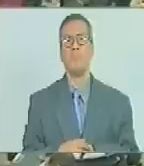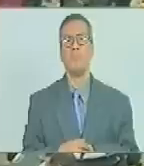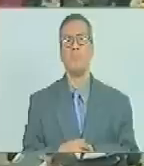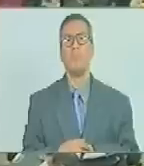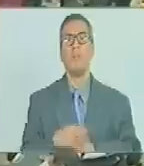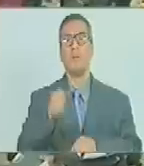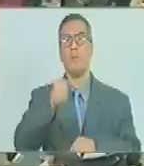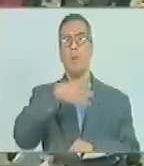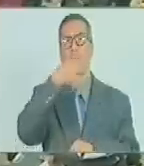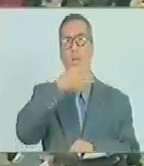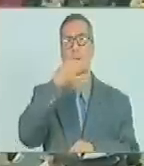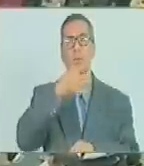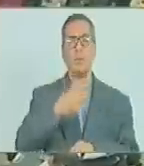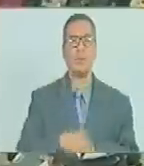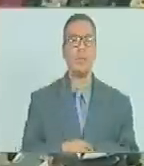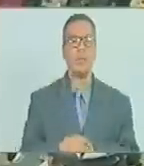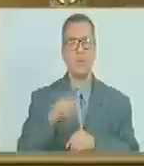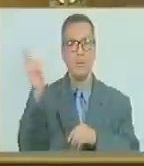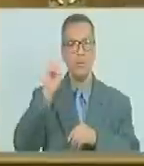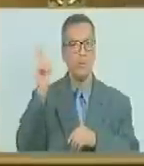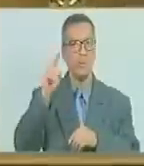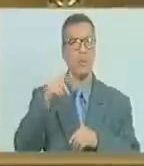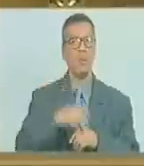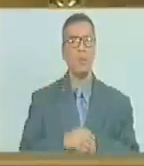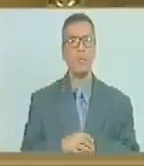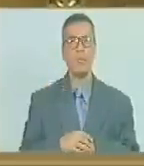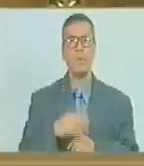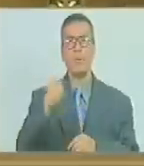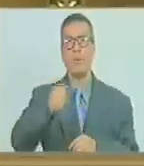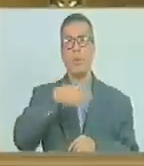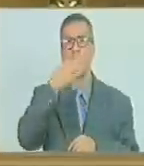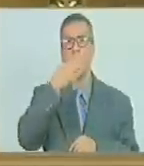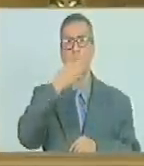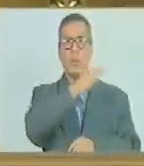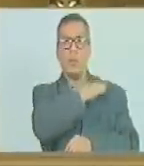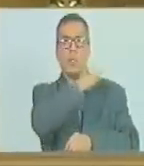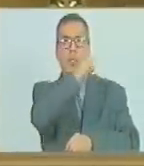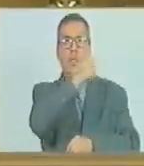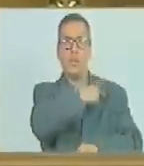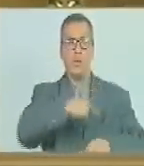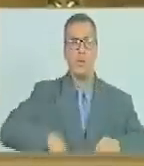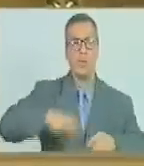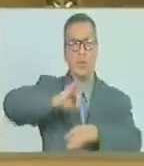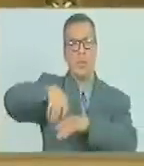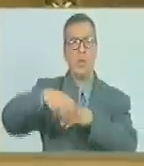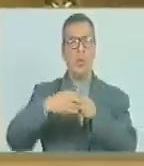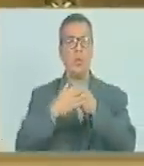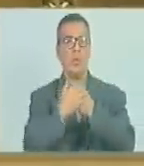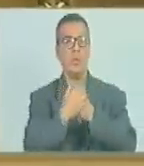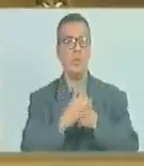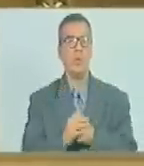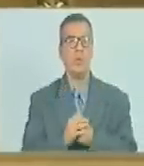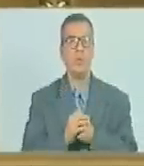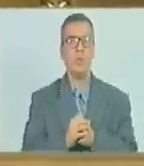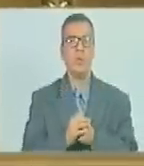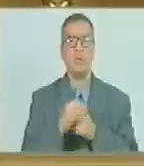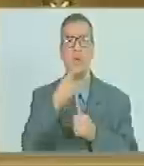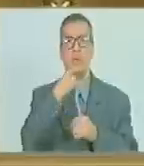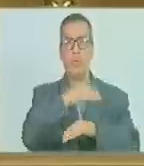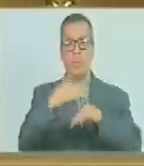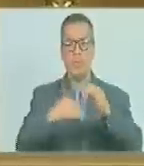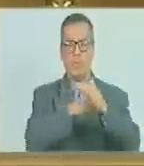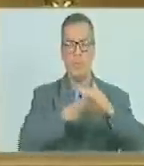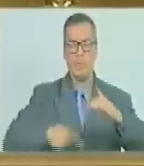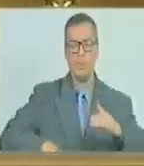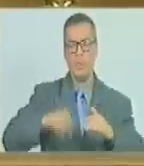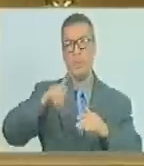Buenas tardes, Venezuela. Buenas tardes, Junta Directiva, Presidente Jorge Rodrigo, Primer Vicepresidente Pedro